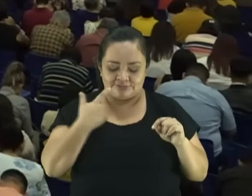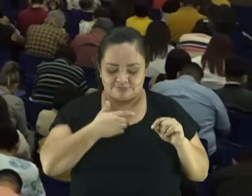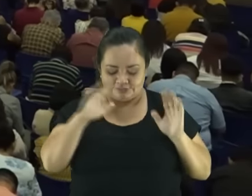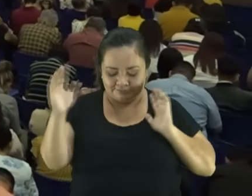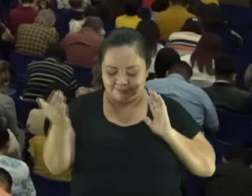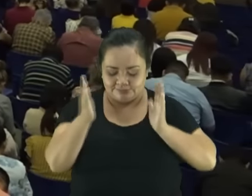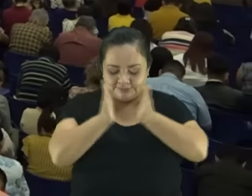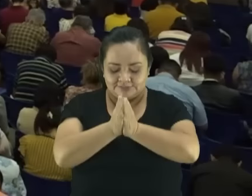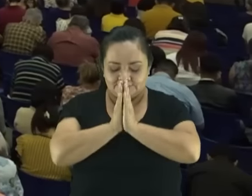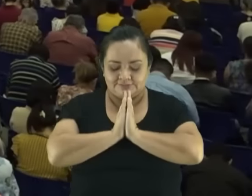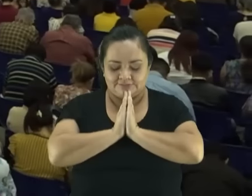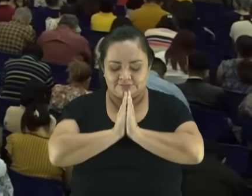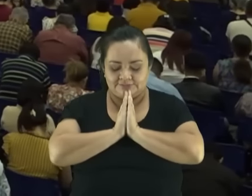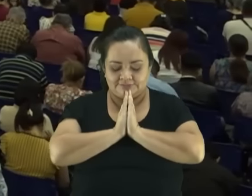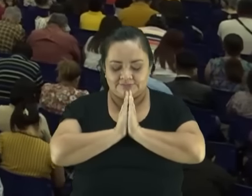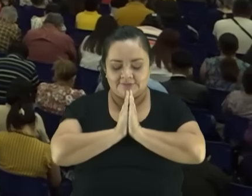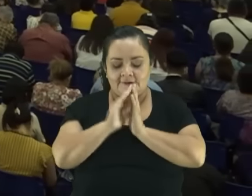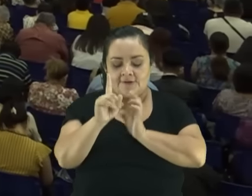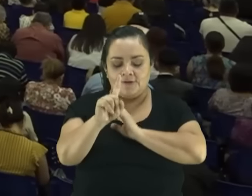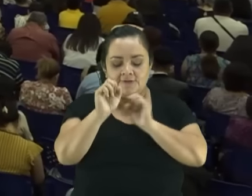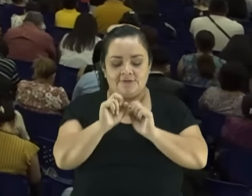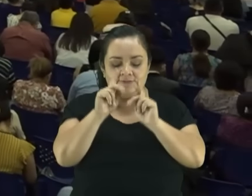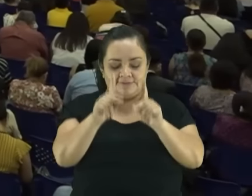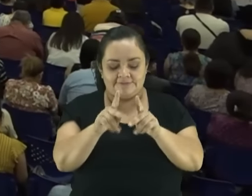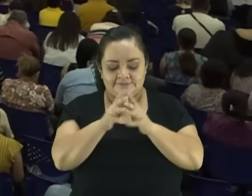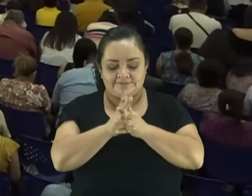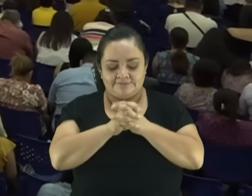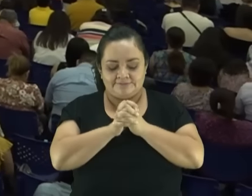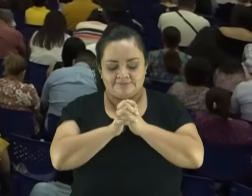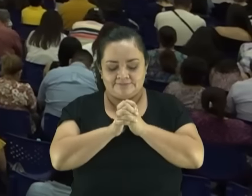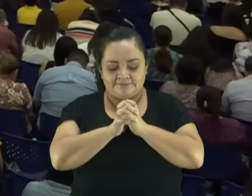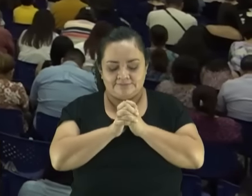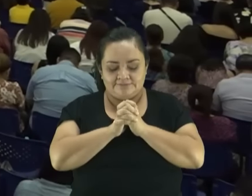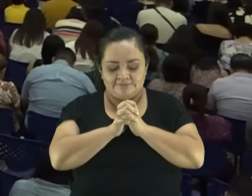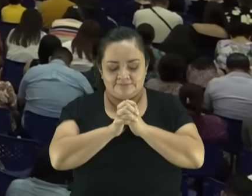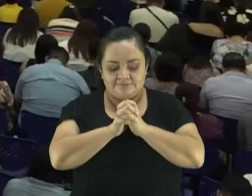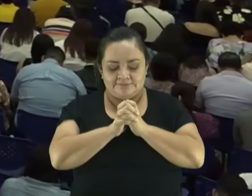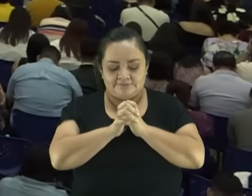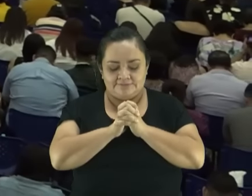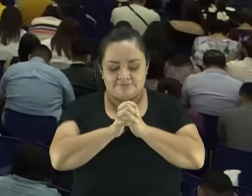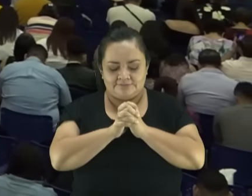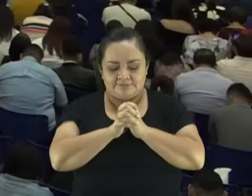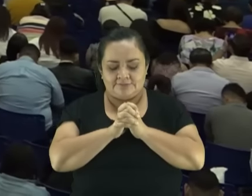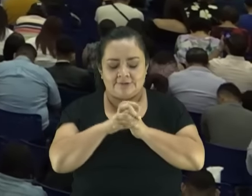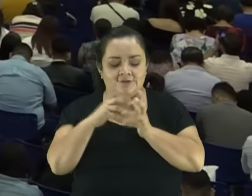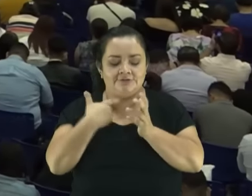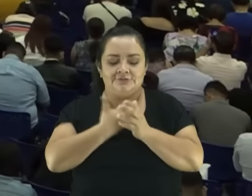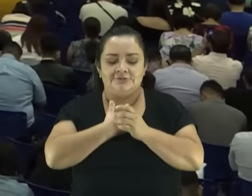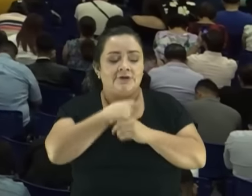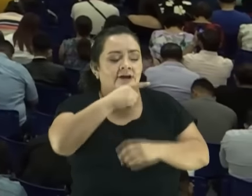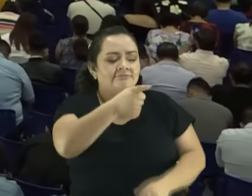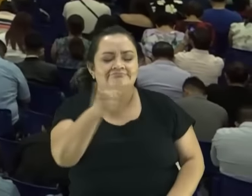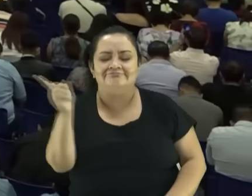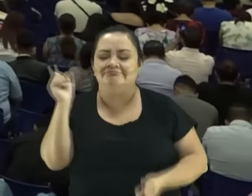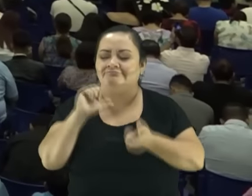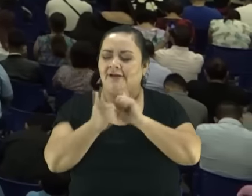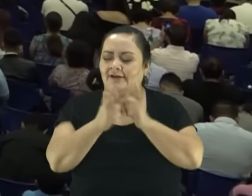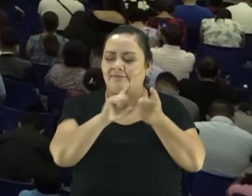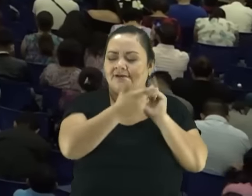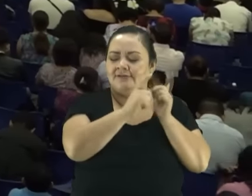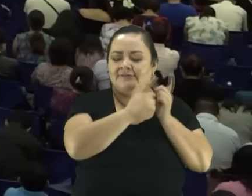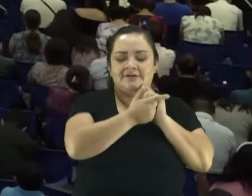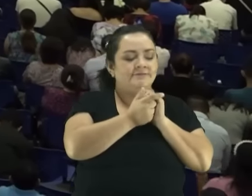ti pidiendo una oportunidad ya no vamos a orar para que C ni nuestro hermano ni nuestro vecino ni nuestro jefe